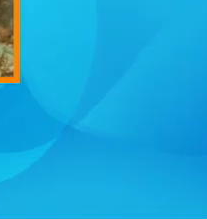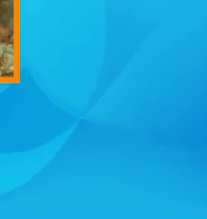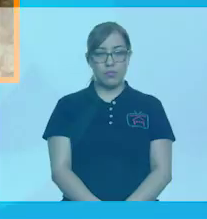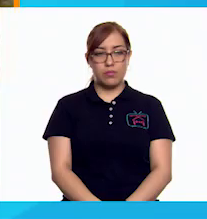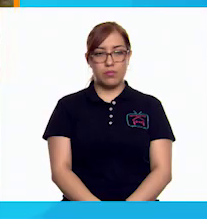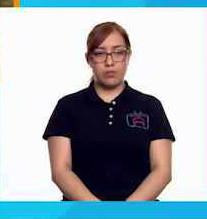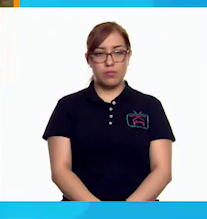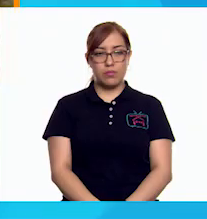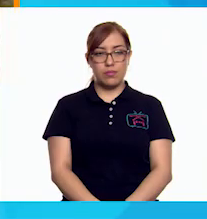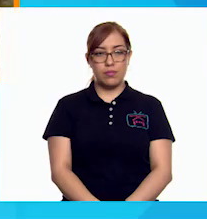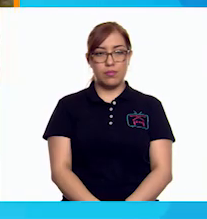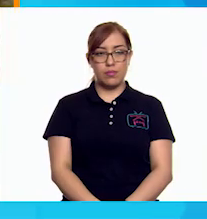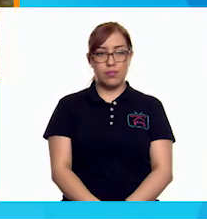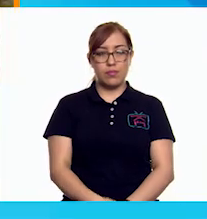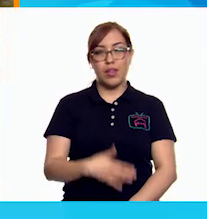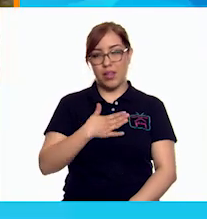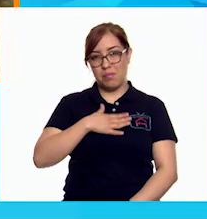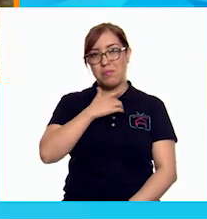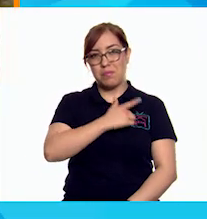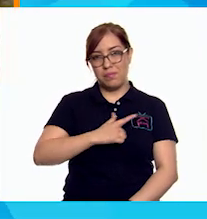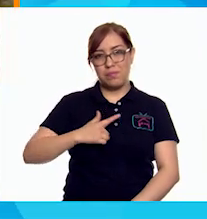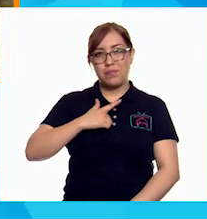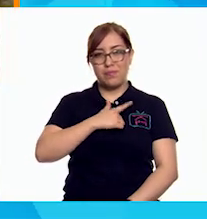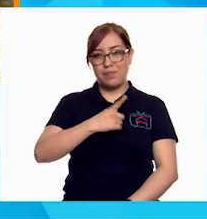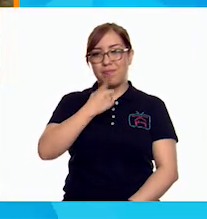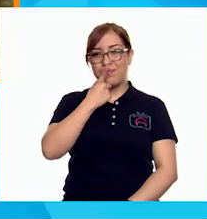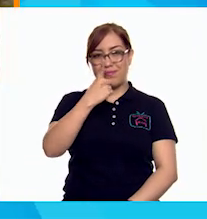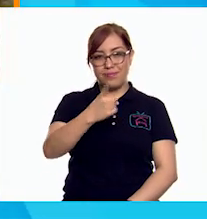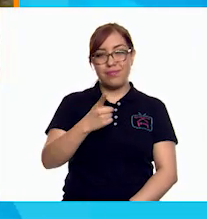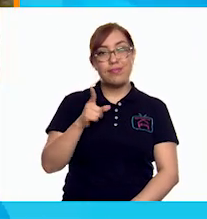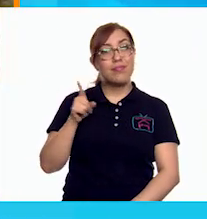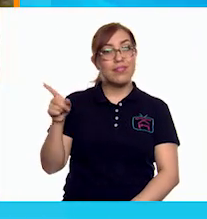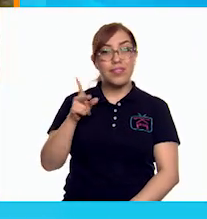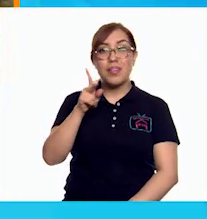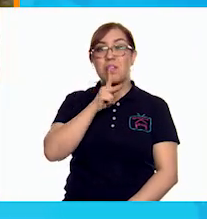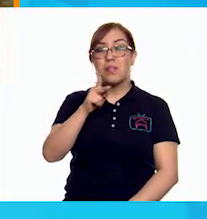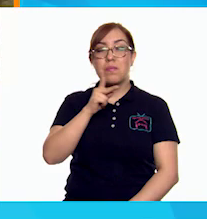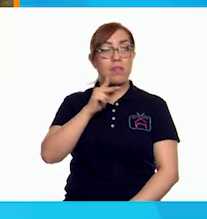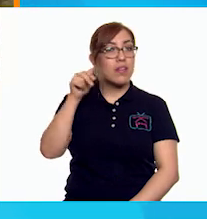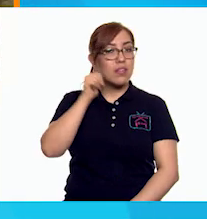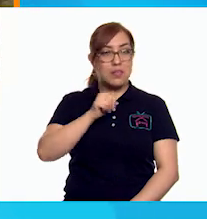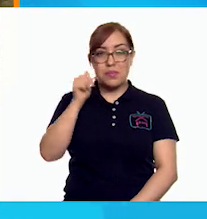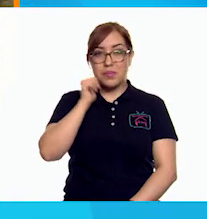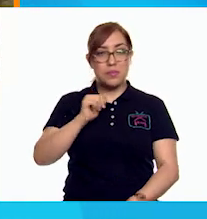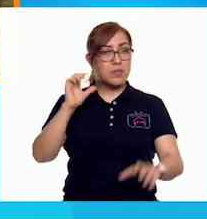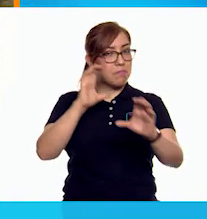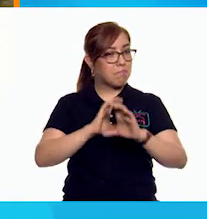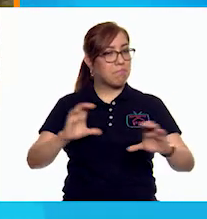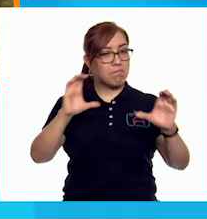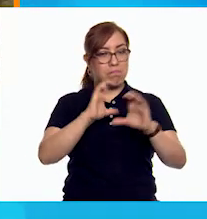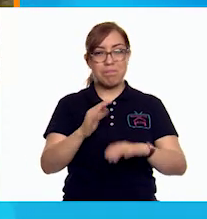A mí me gusta decir que mi papá Anselmo es un gran cantante de aquí en Agua.